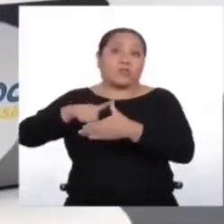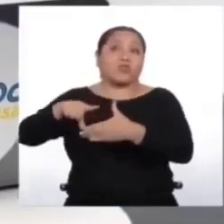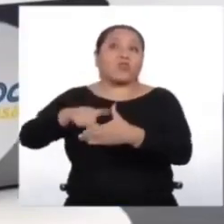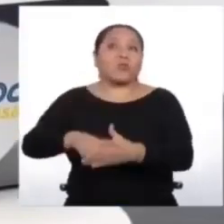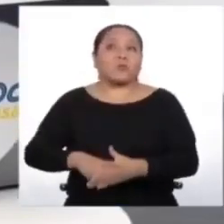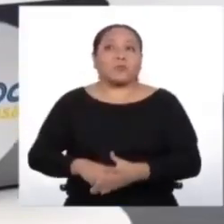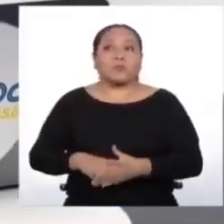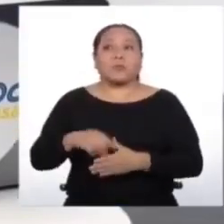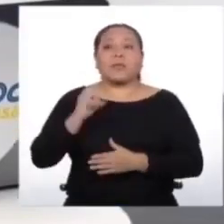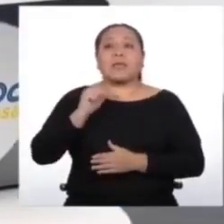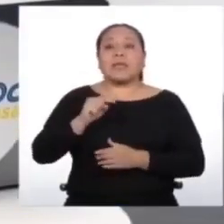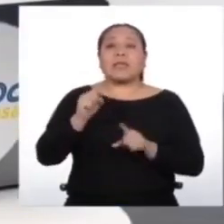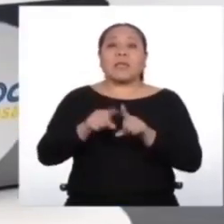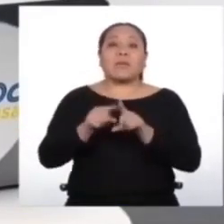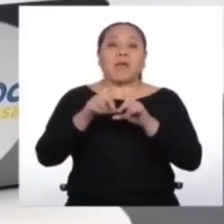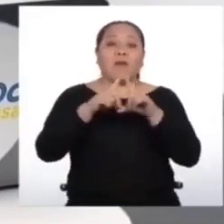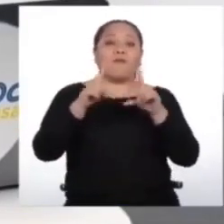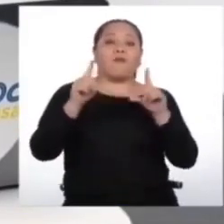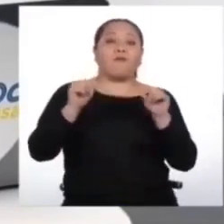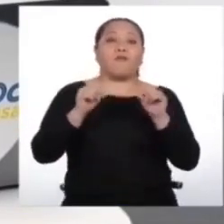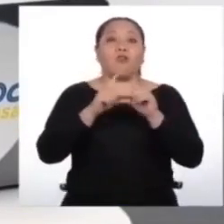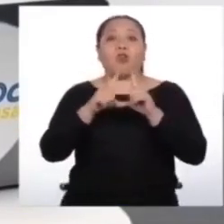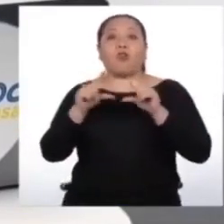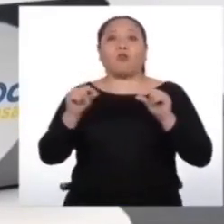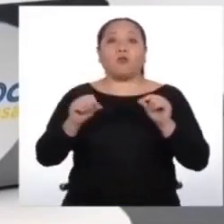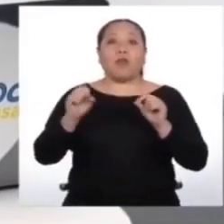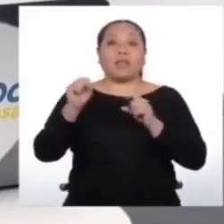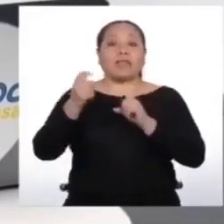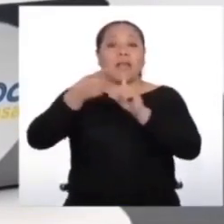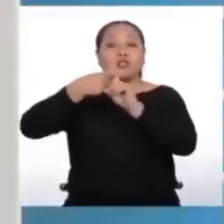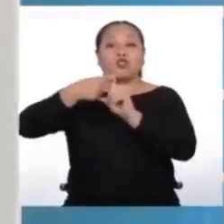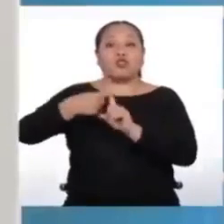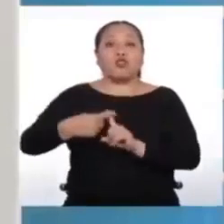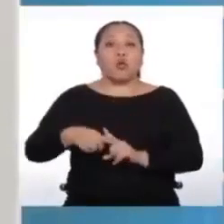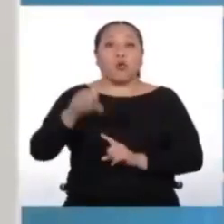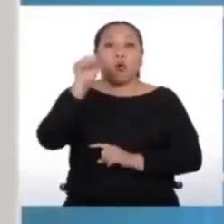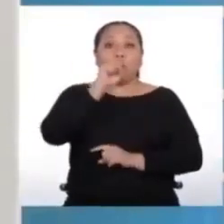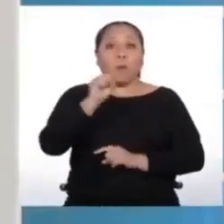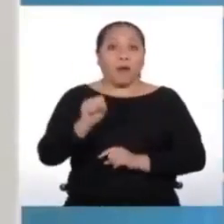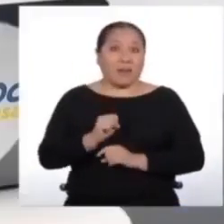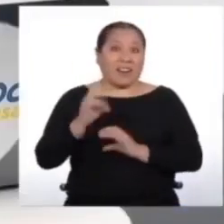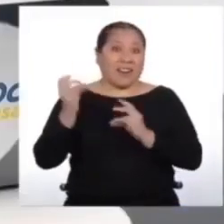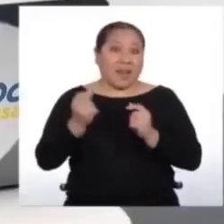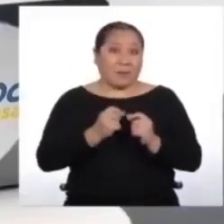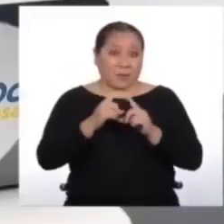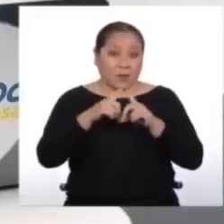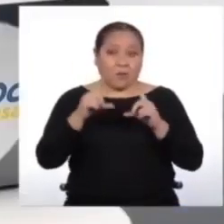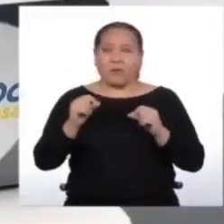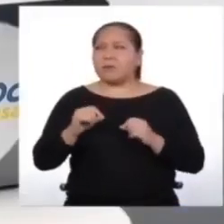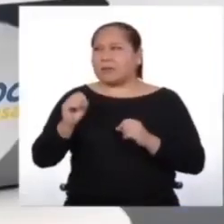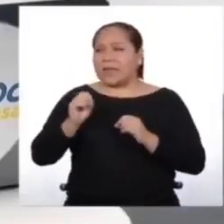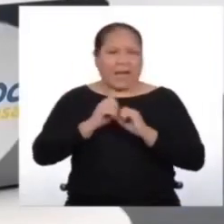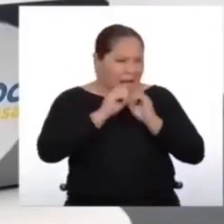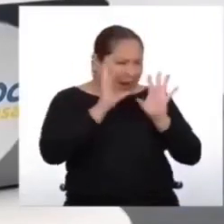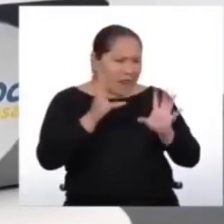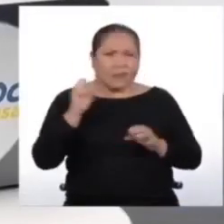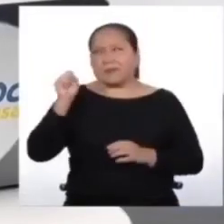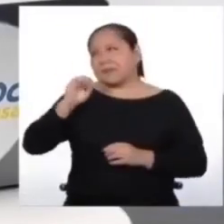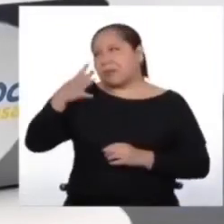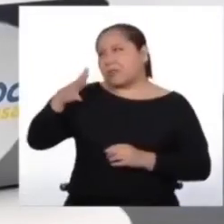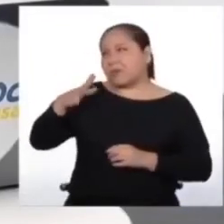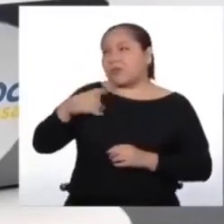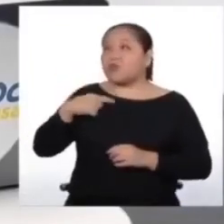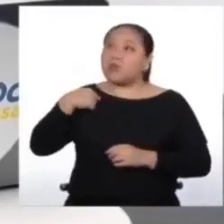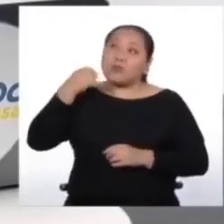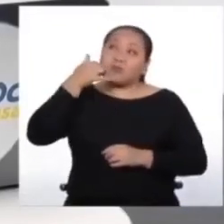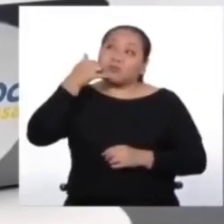para calcular, por ejemplo, la suma de todos los términos de la progresión bien rápido. Lo tienes clarísimo. Más o menos, profe. Justo por eso la llamo,